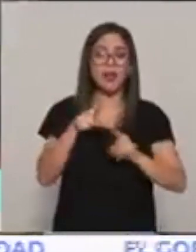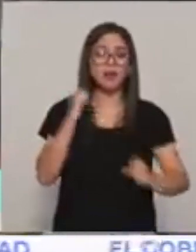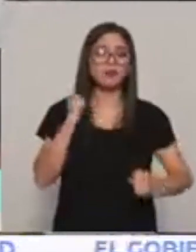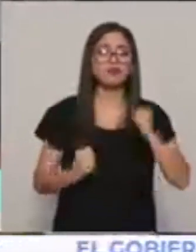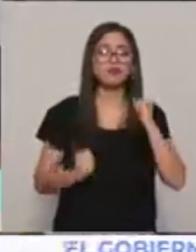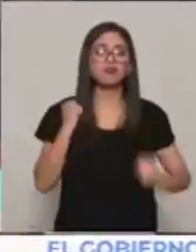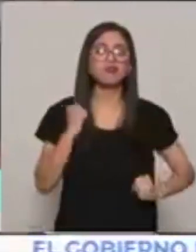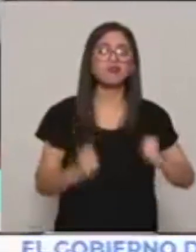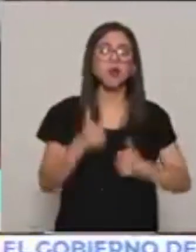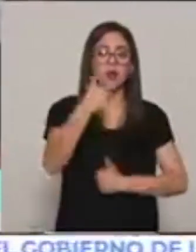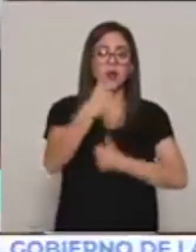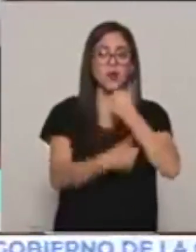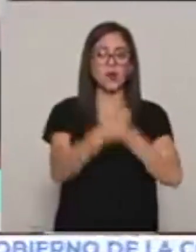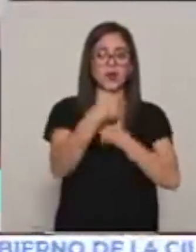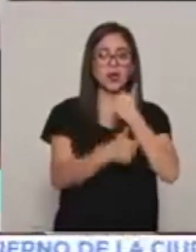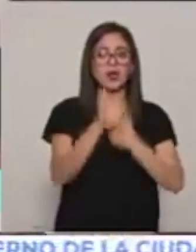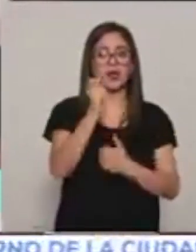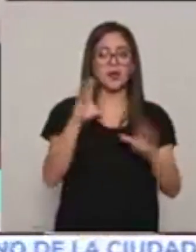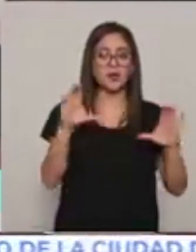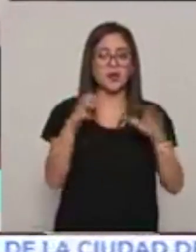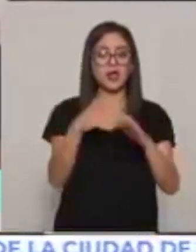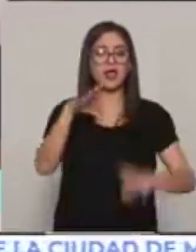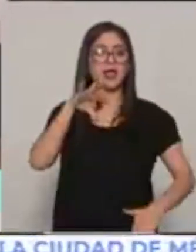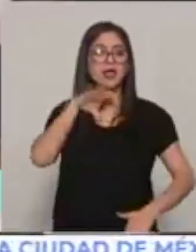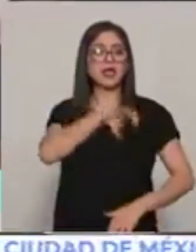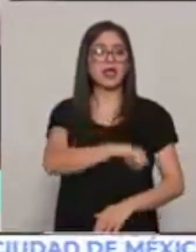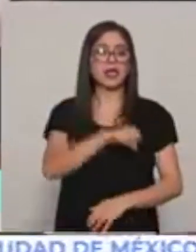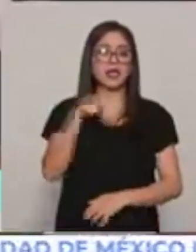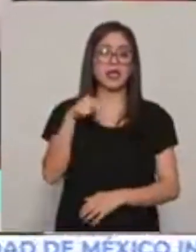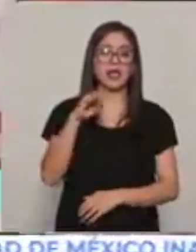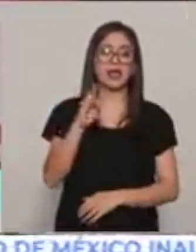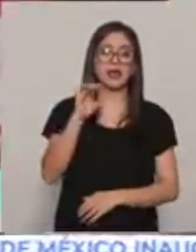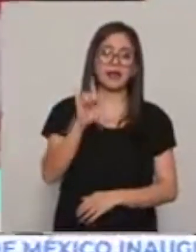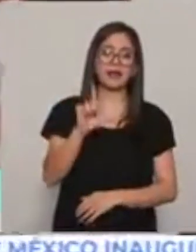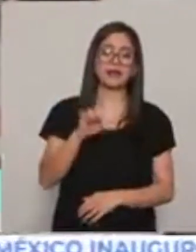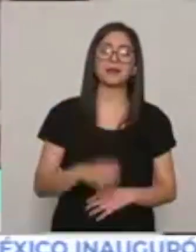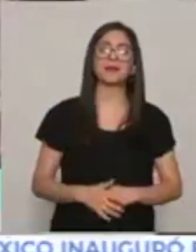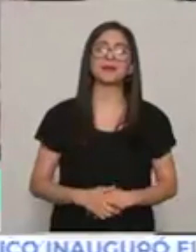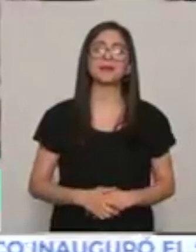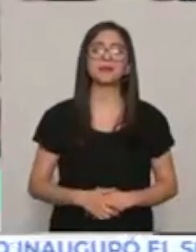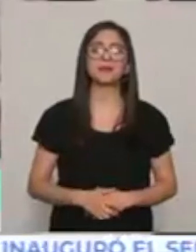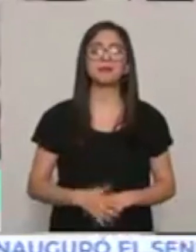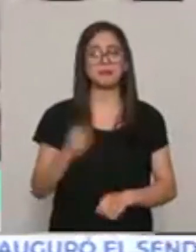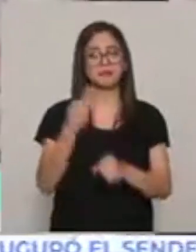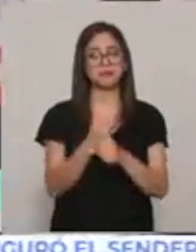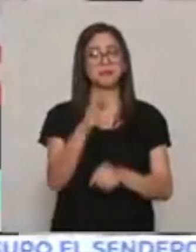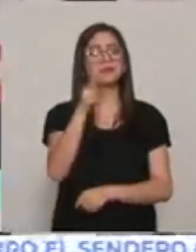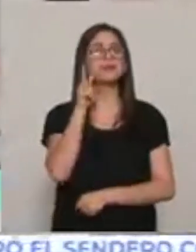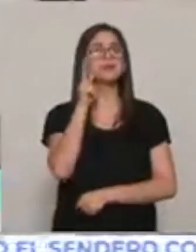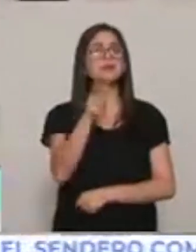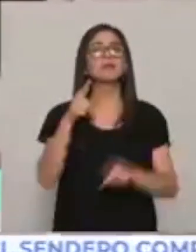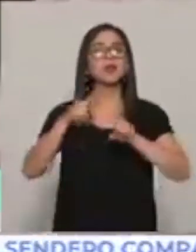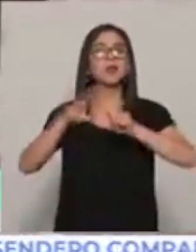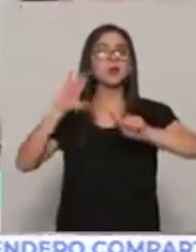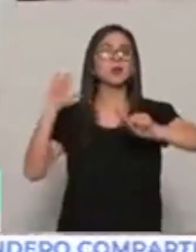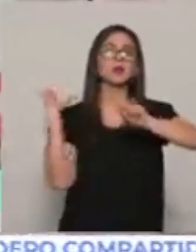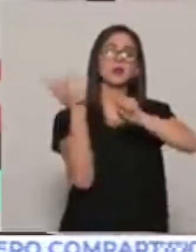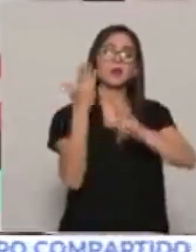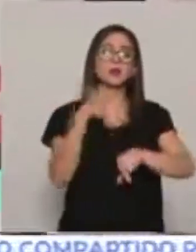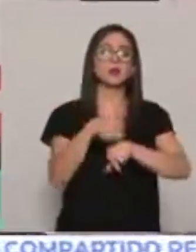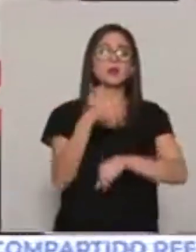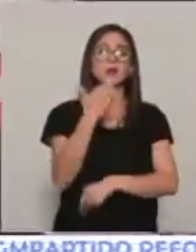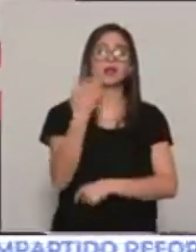para correr la carrera Fan on Race de la NFL. Así es como se vive el Super Bowl 54